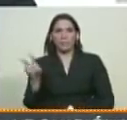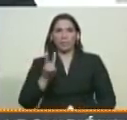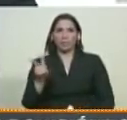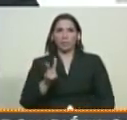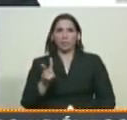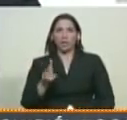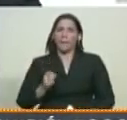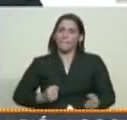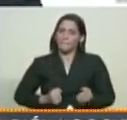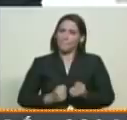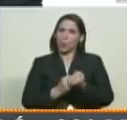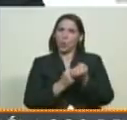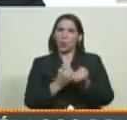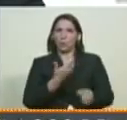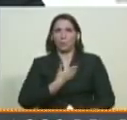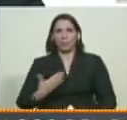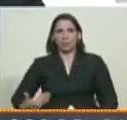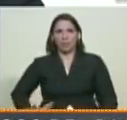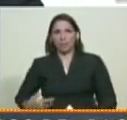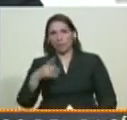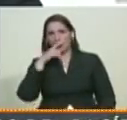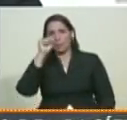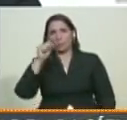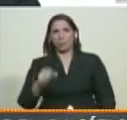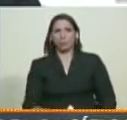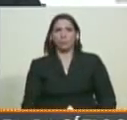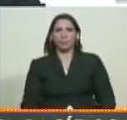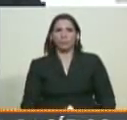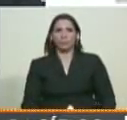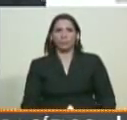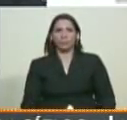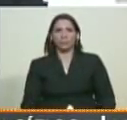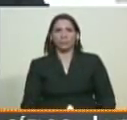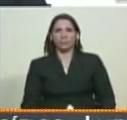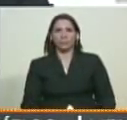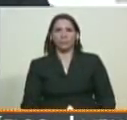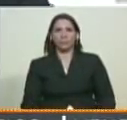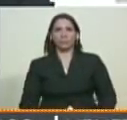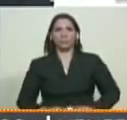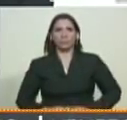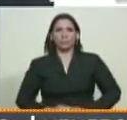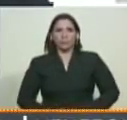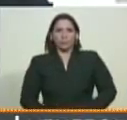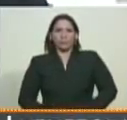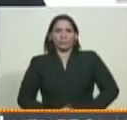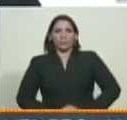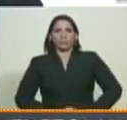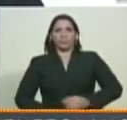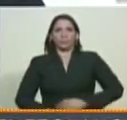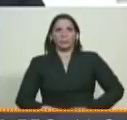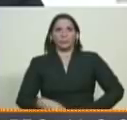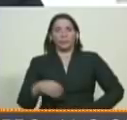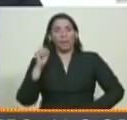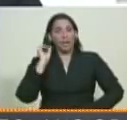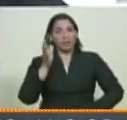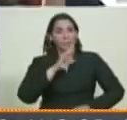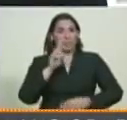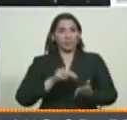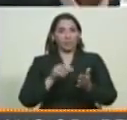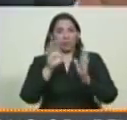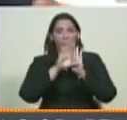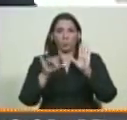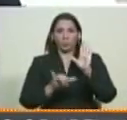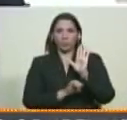con el apoyo del presidente de la República, Nicolás Maduro Moro, de la Asamblea Nacional Constituyente,